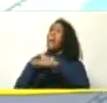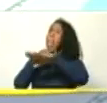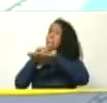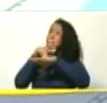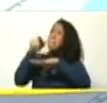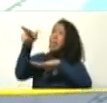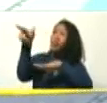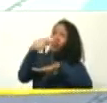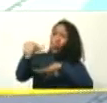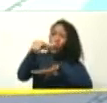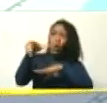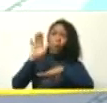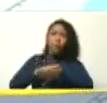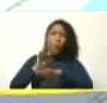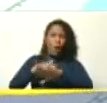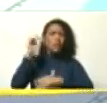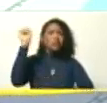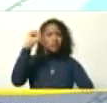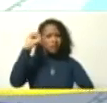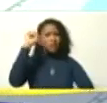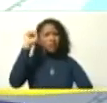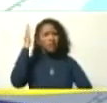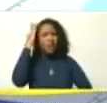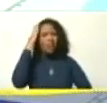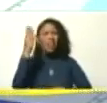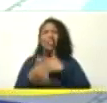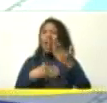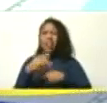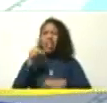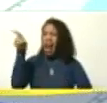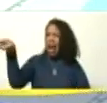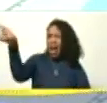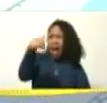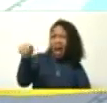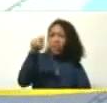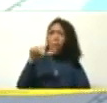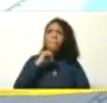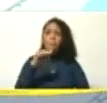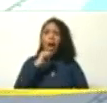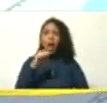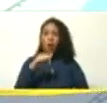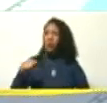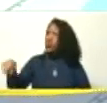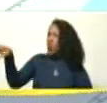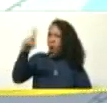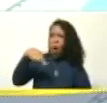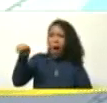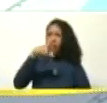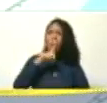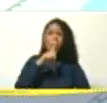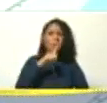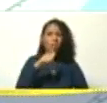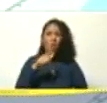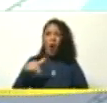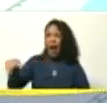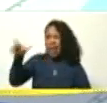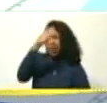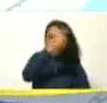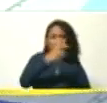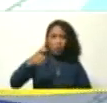perdónalos, porque sí saben lo que hacen, son malos. Son malos, son gente